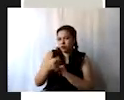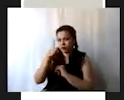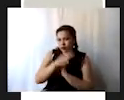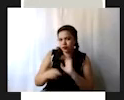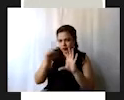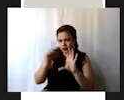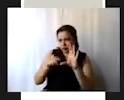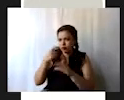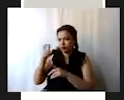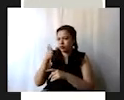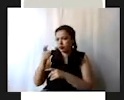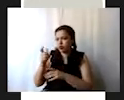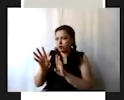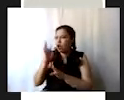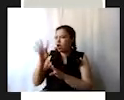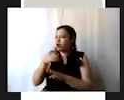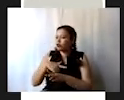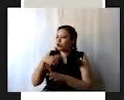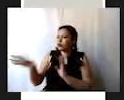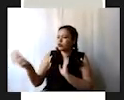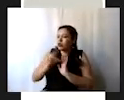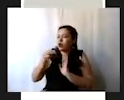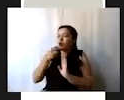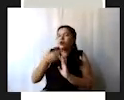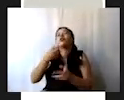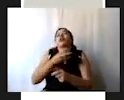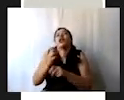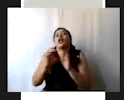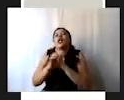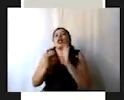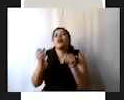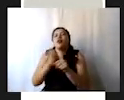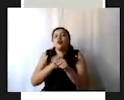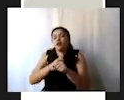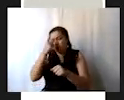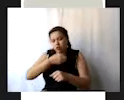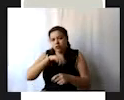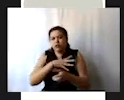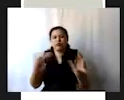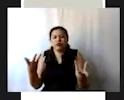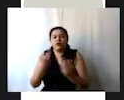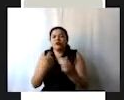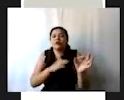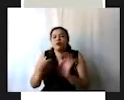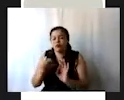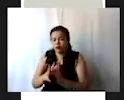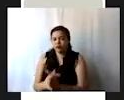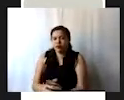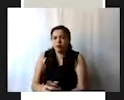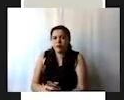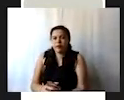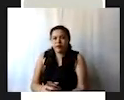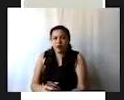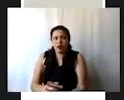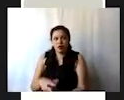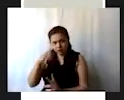mucho este video porque nos pone un ejemplo muy práctico de cómo trabajar en red,